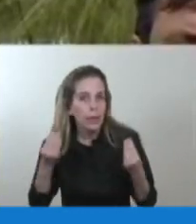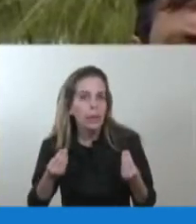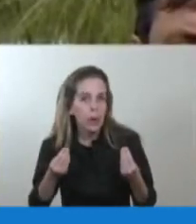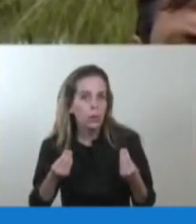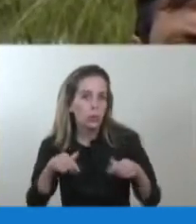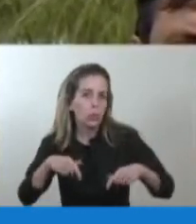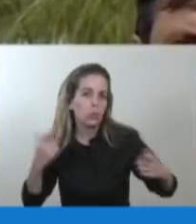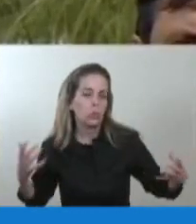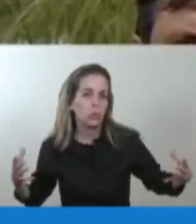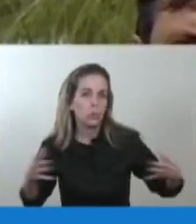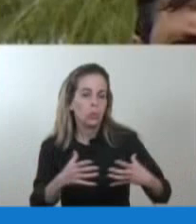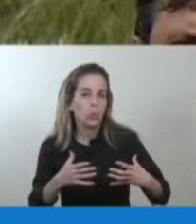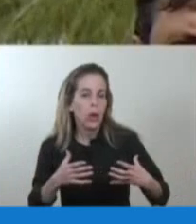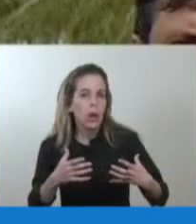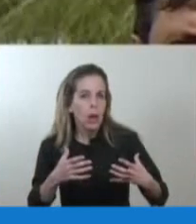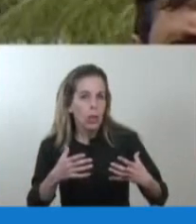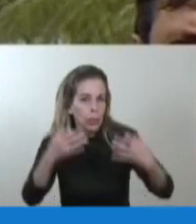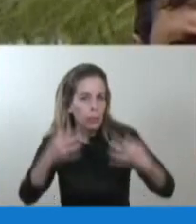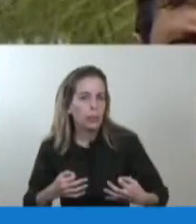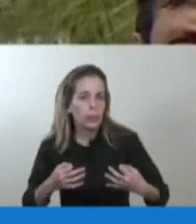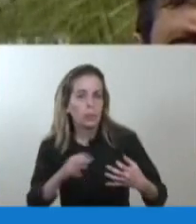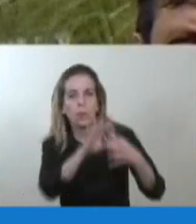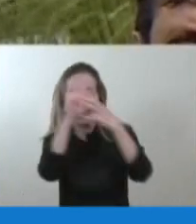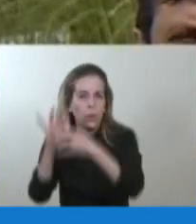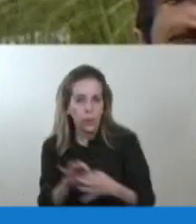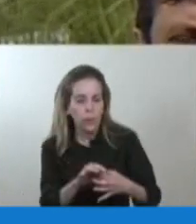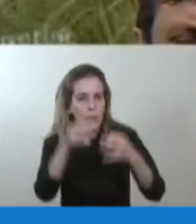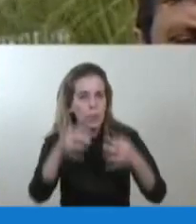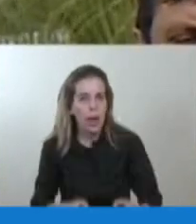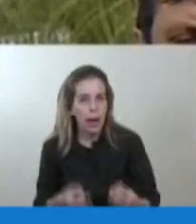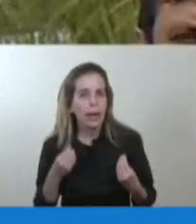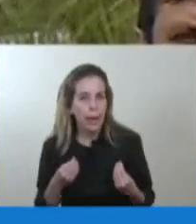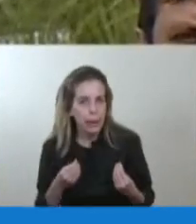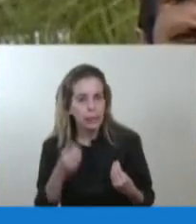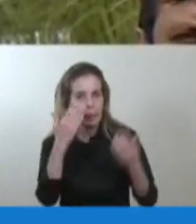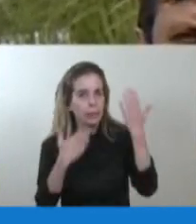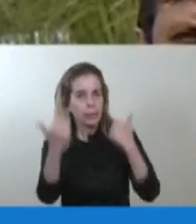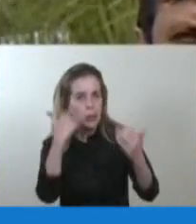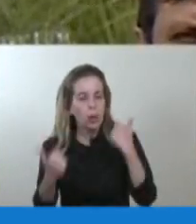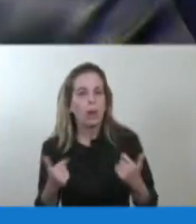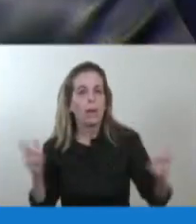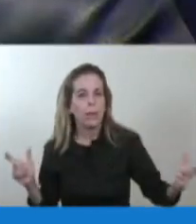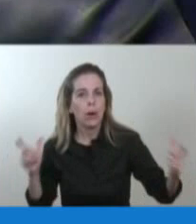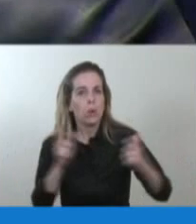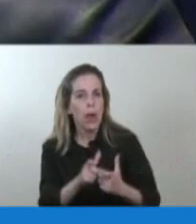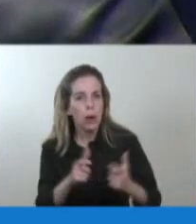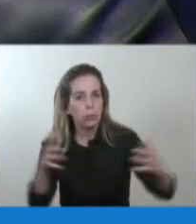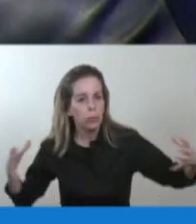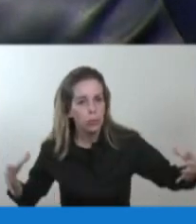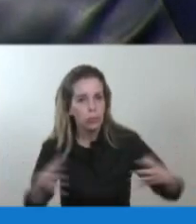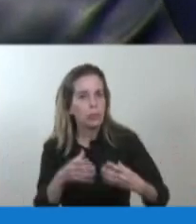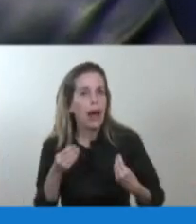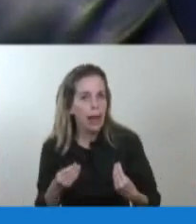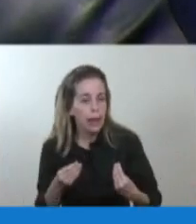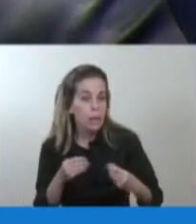fuertísimo acto de república que es que nos reunieron nos convocaron para que sin